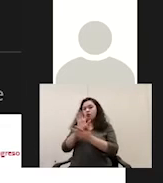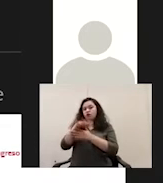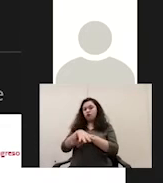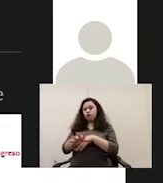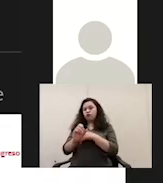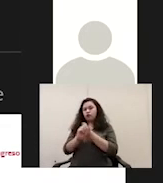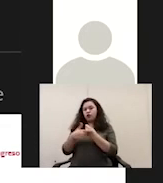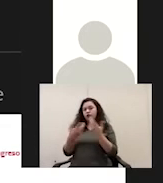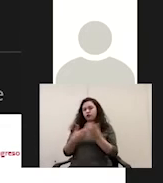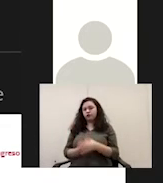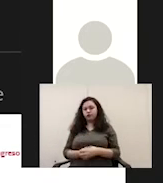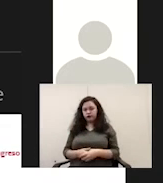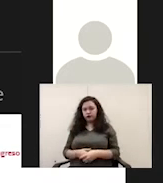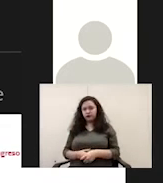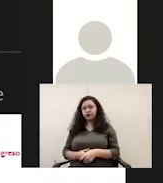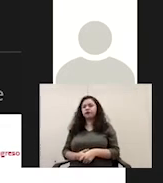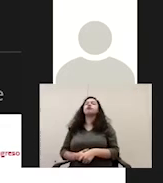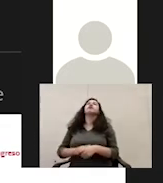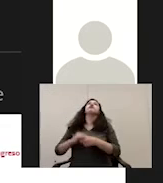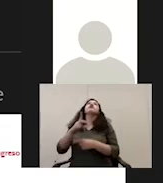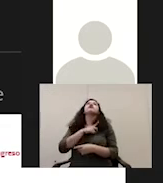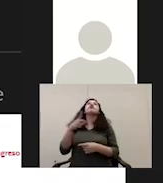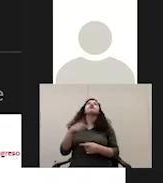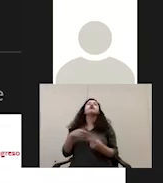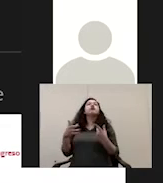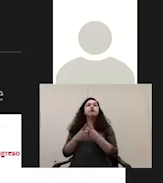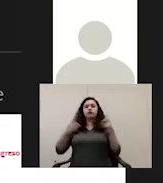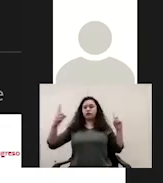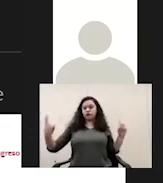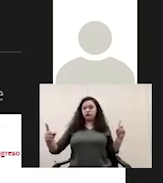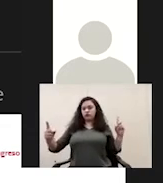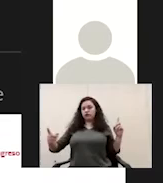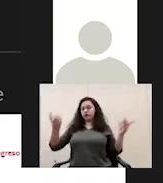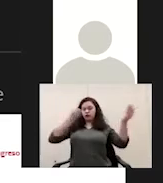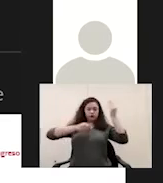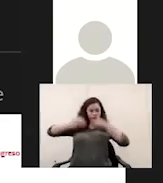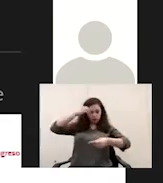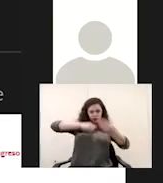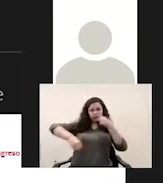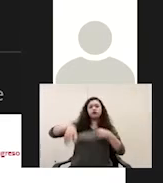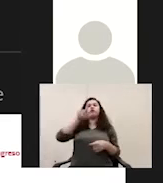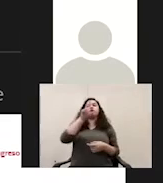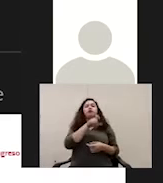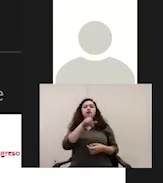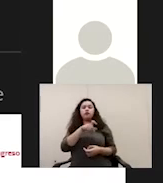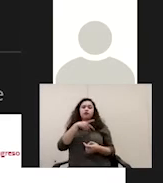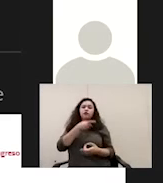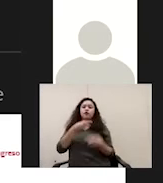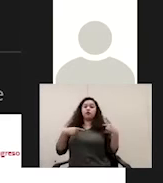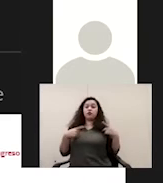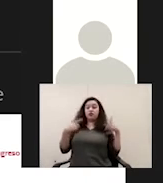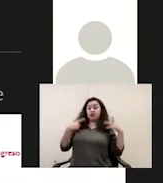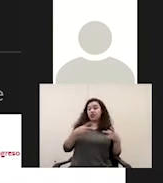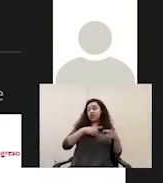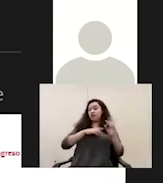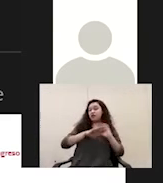Y bueno, obviamente hay que mantenerla alejada de alimentos, agua o incluso de las personas.